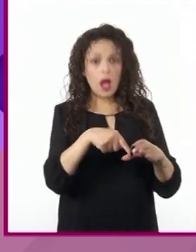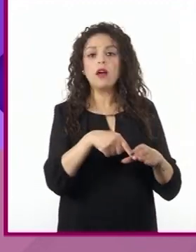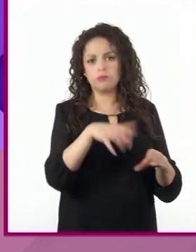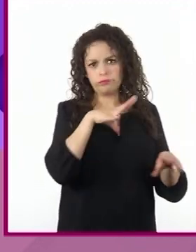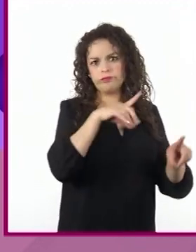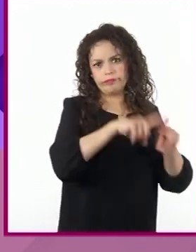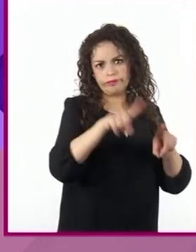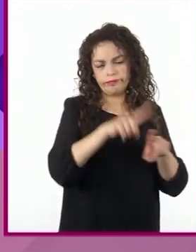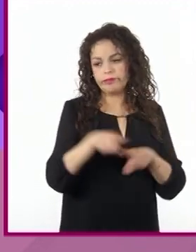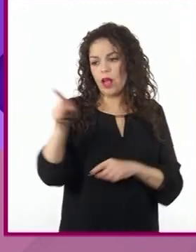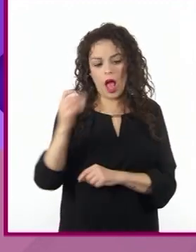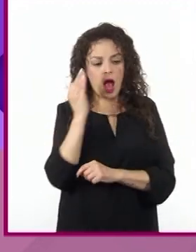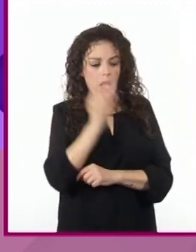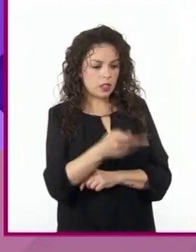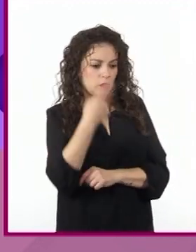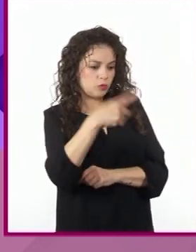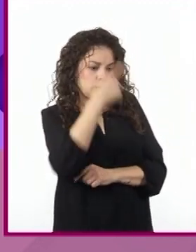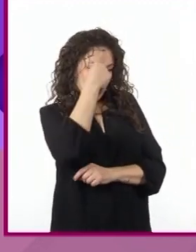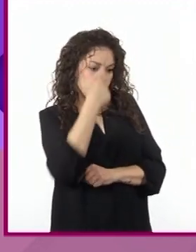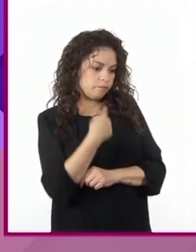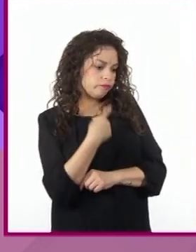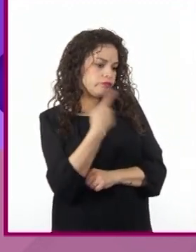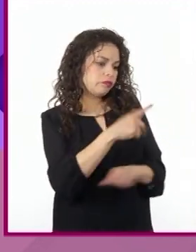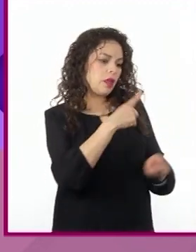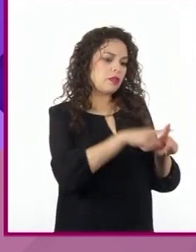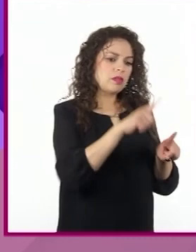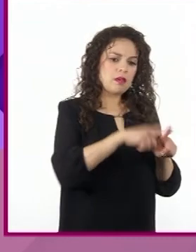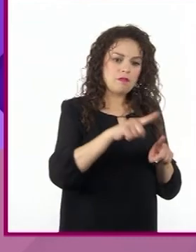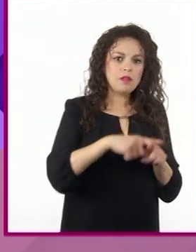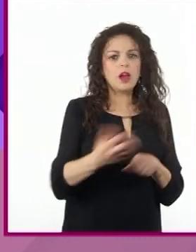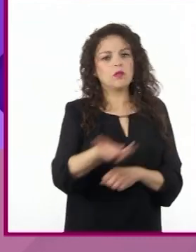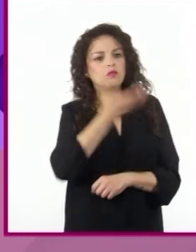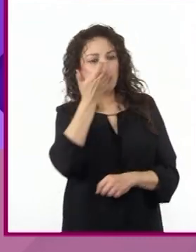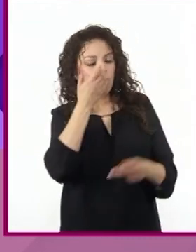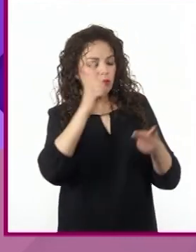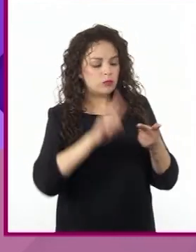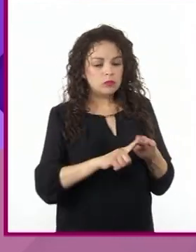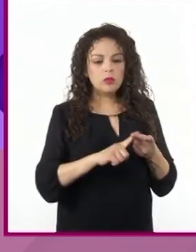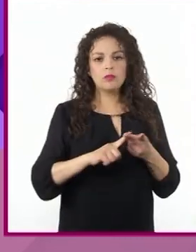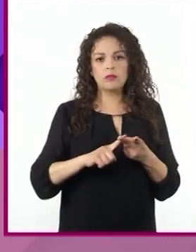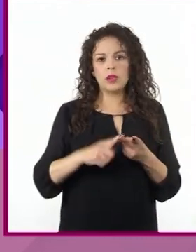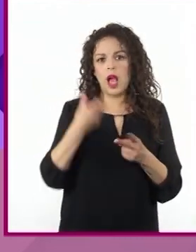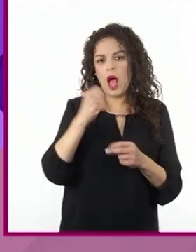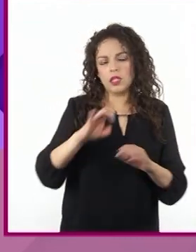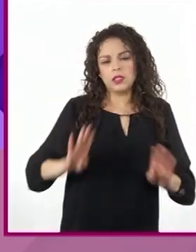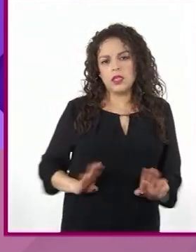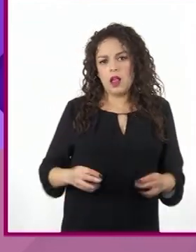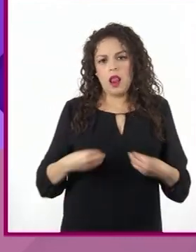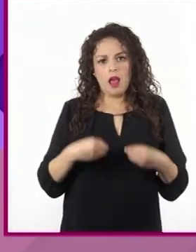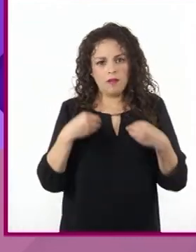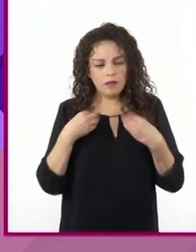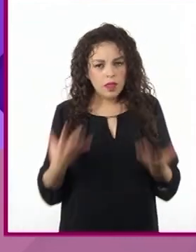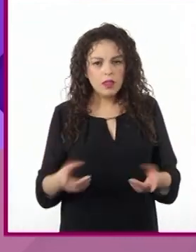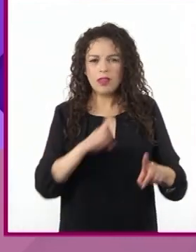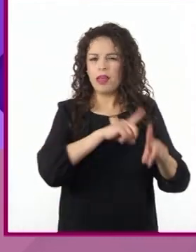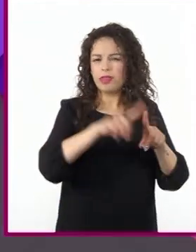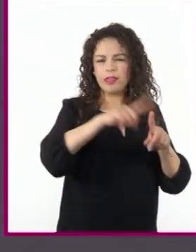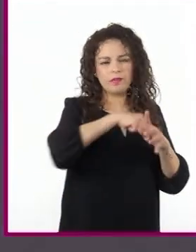respetarán los rasgos que los identifican, costumbres, creencias, modos de vida,